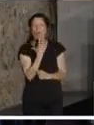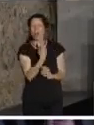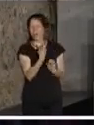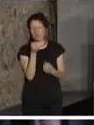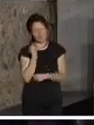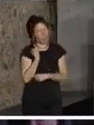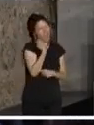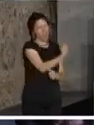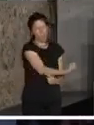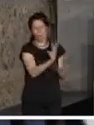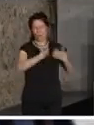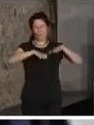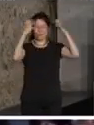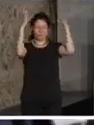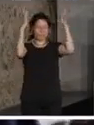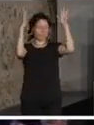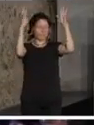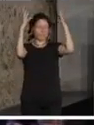falta